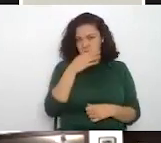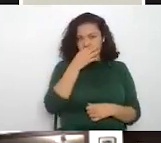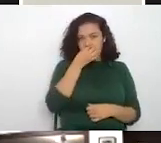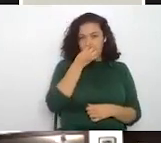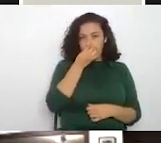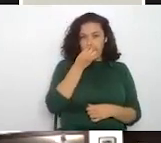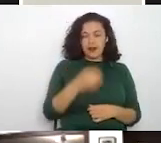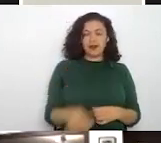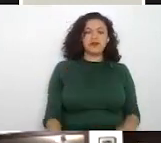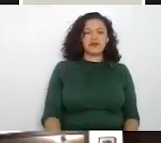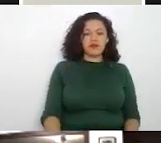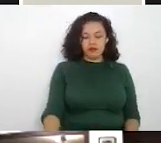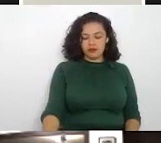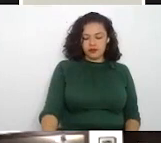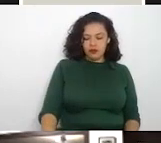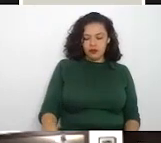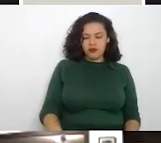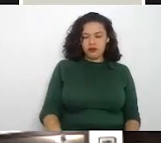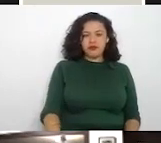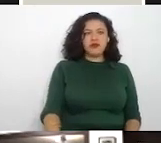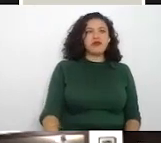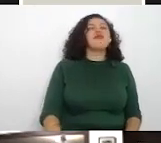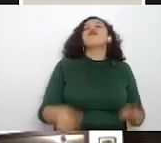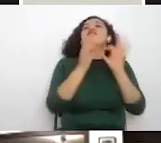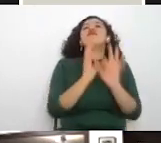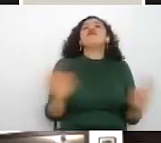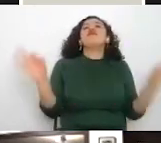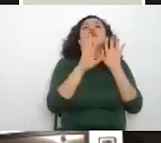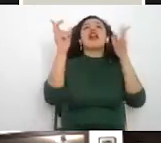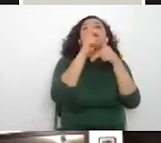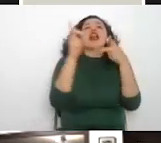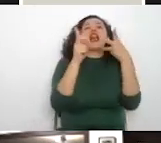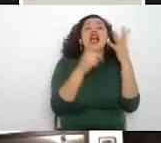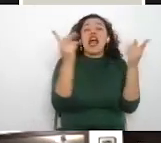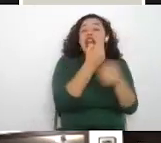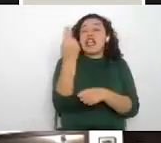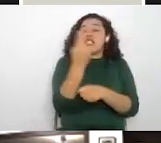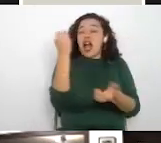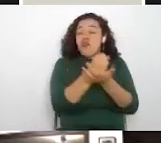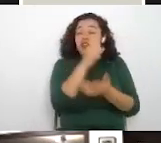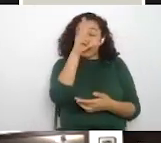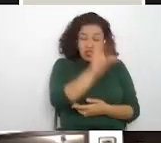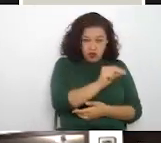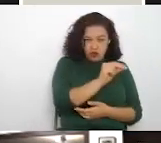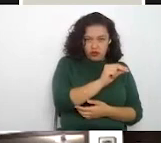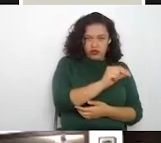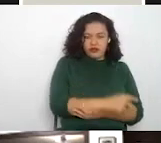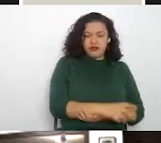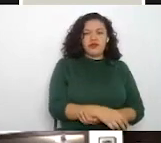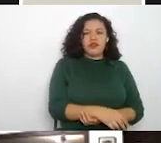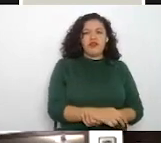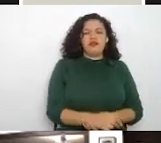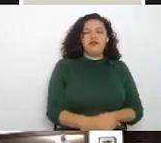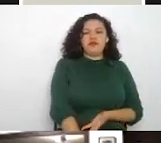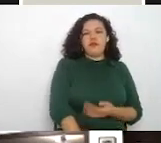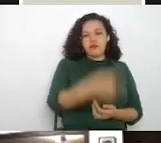Entonces, es muy importante que cualquier paso o detalle que no sea indispensable y con el fin de hacer más